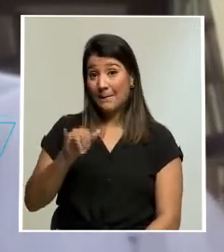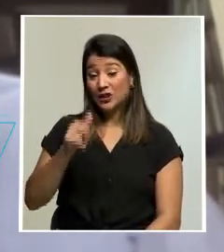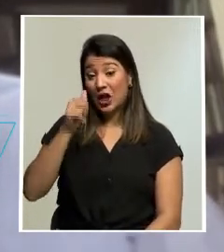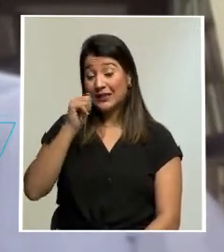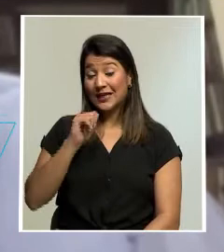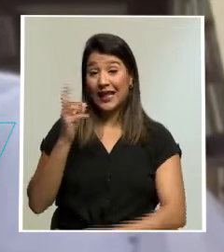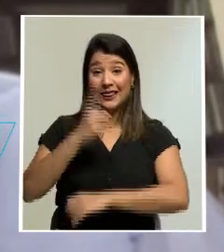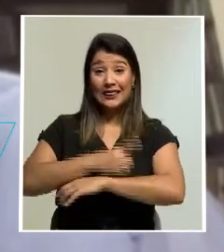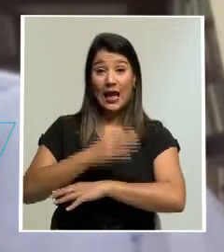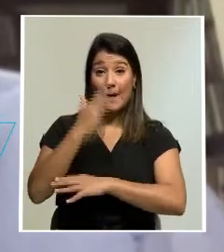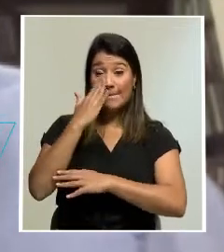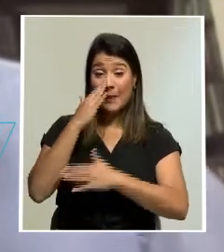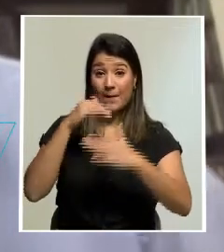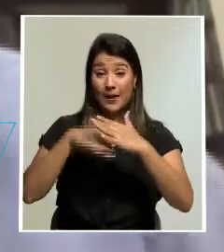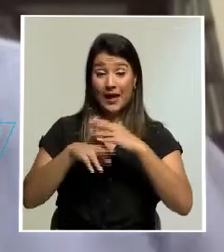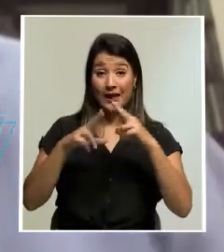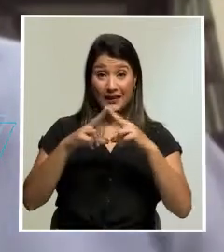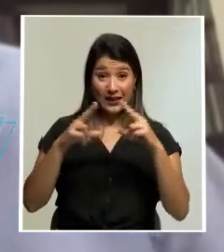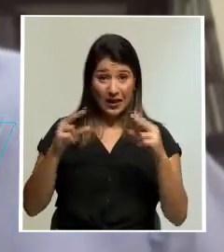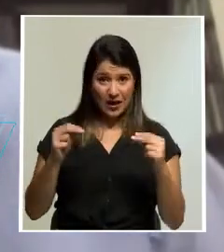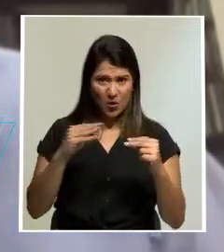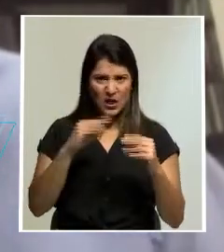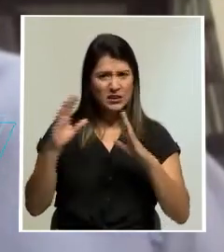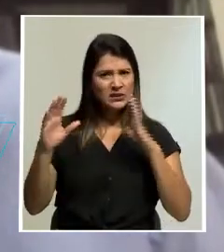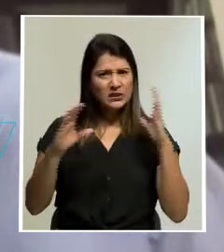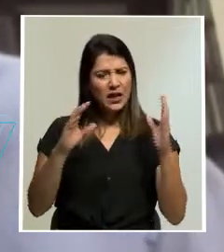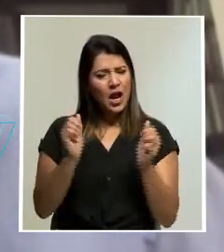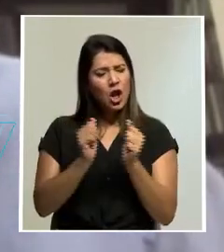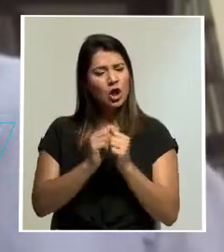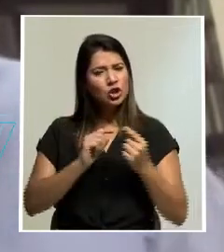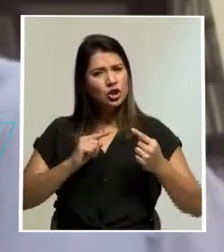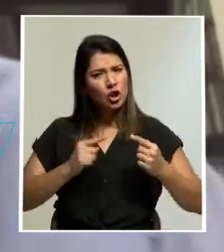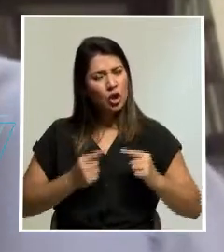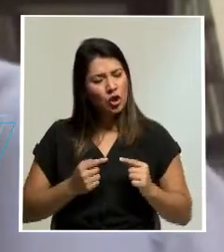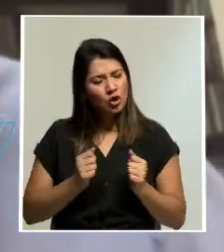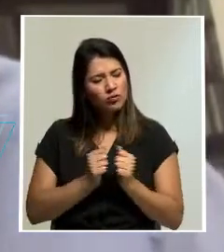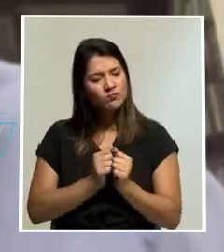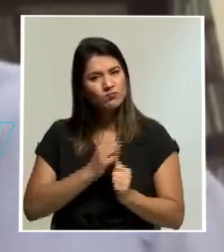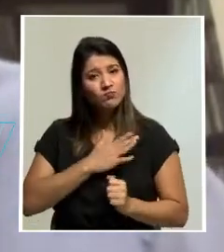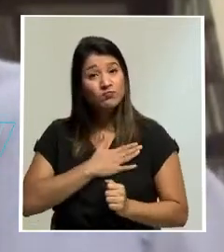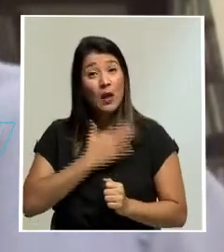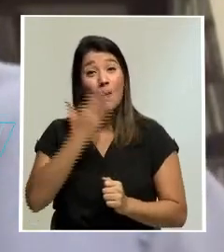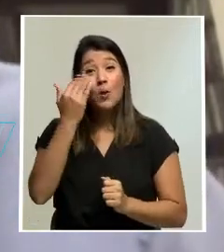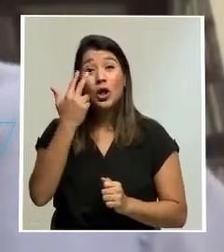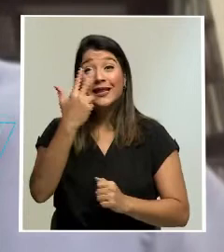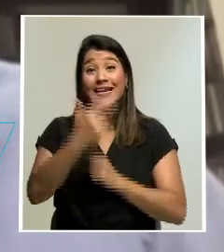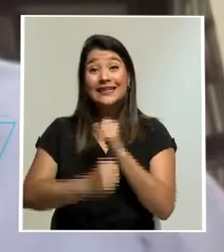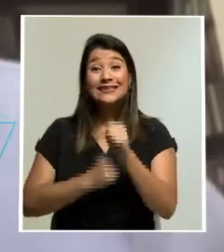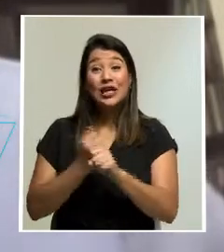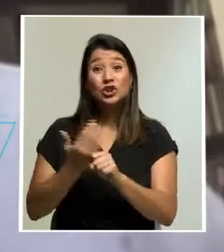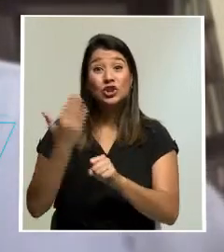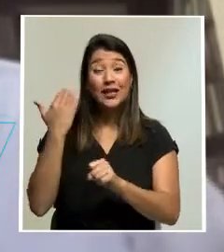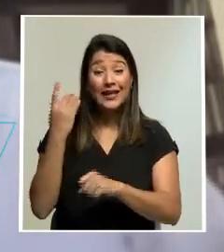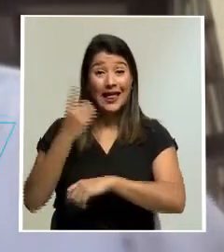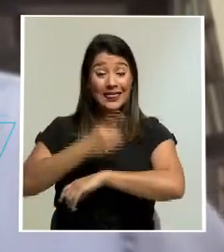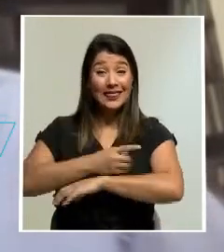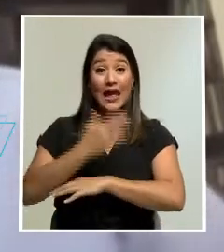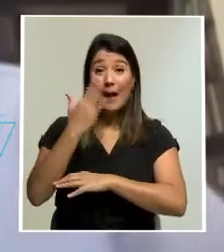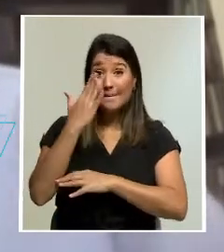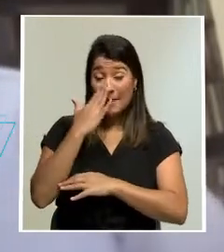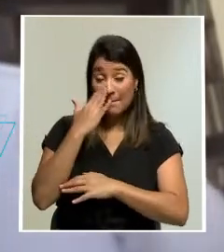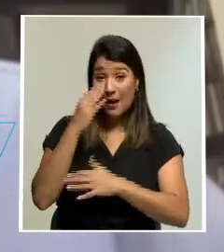en Nicaragua, y se celebró con dolor, con luto, porque hace 3 años, el Día de la Madre, casualmente en